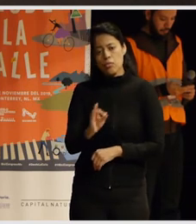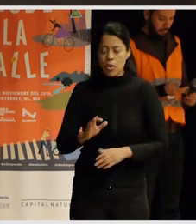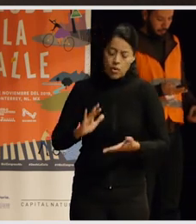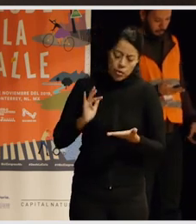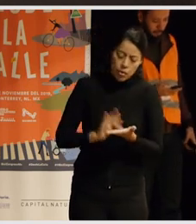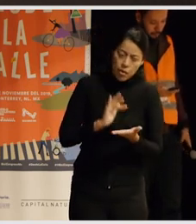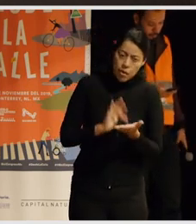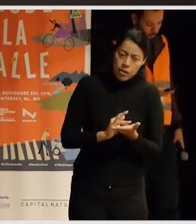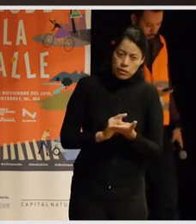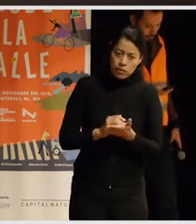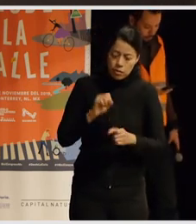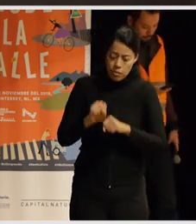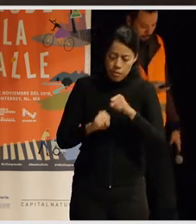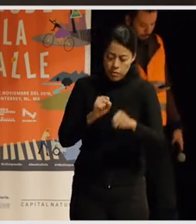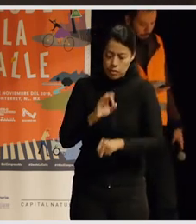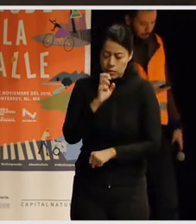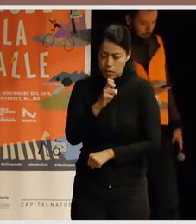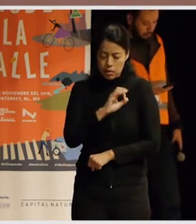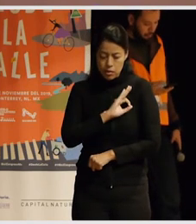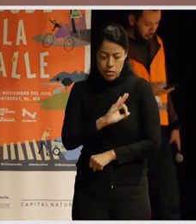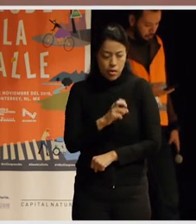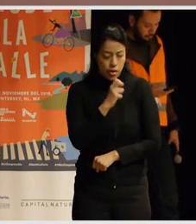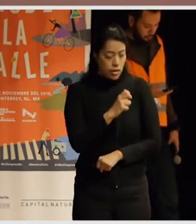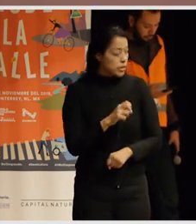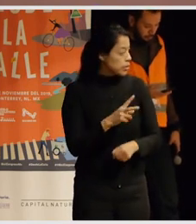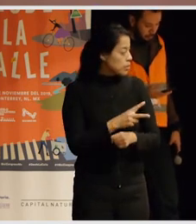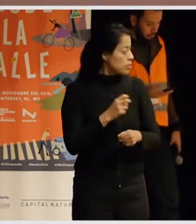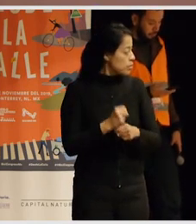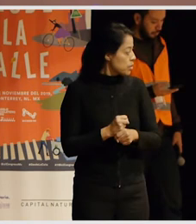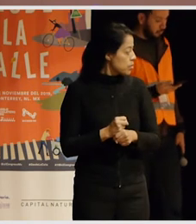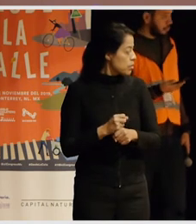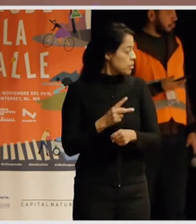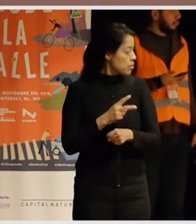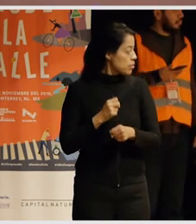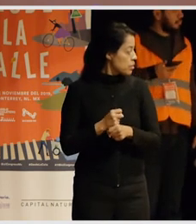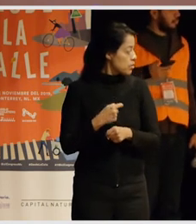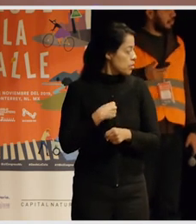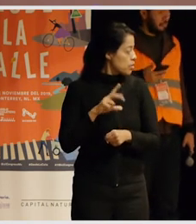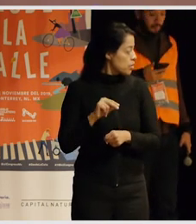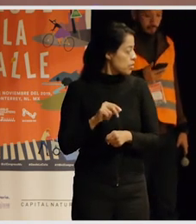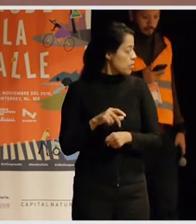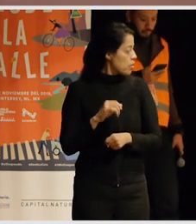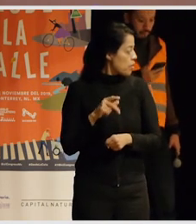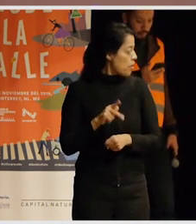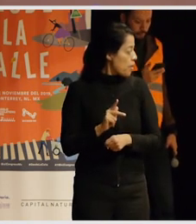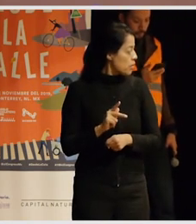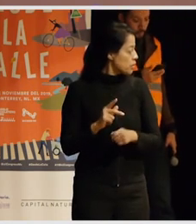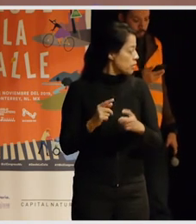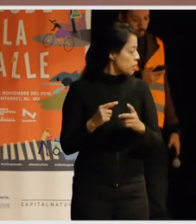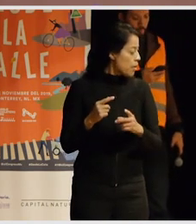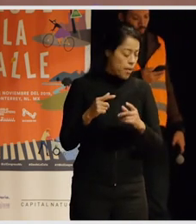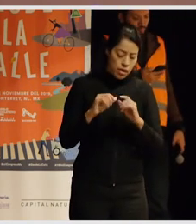esta posibilidad de hecho me invitaron esa rueda yo no estuve pero estuvo gabriel garcía y él y bright la costa que es un pecho arriba y